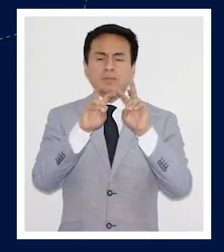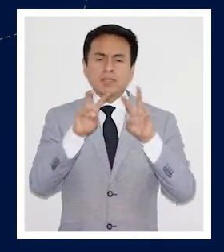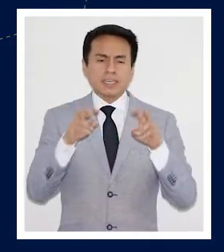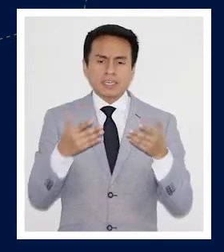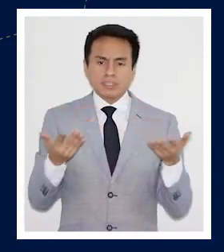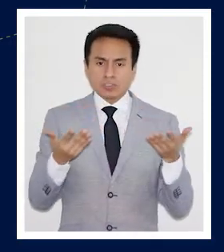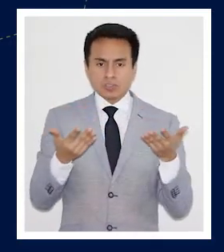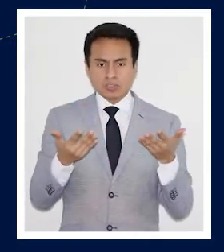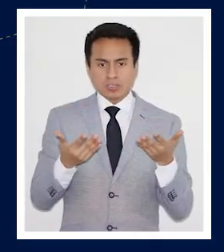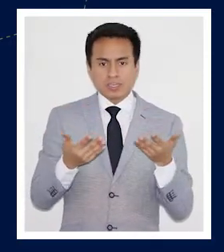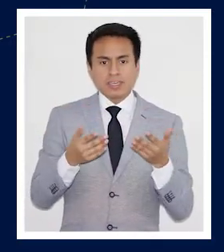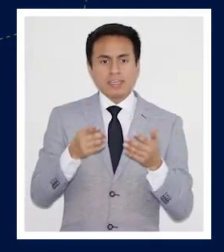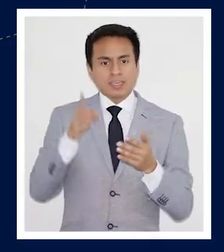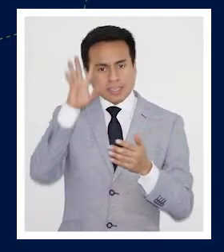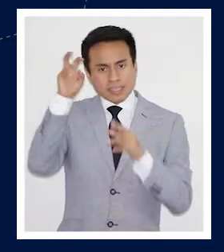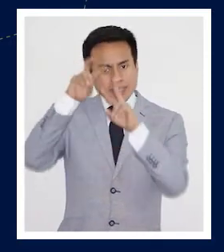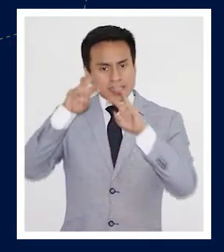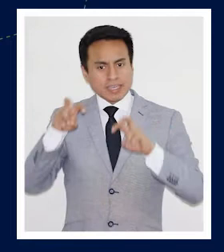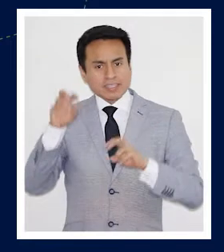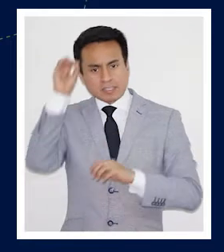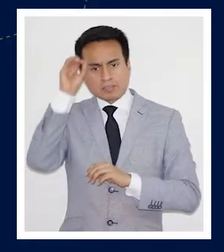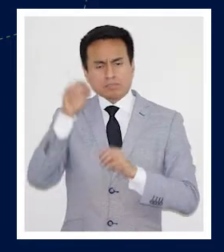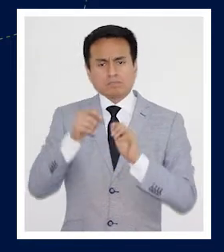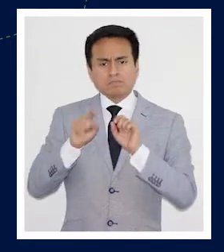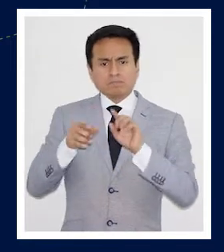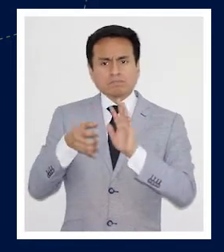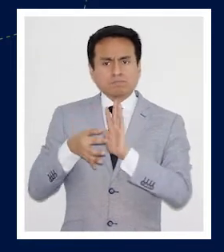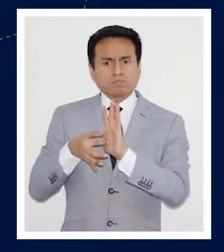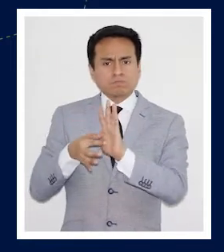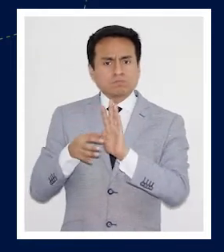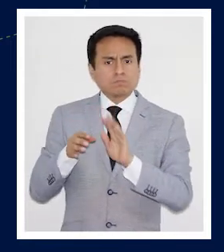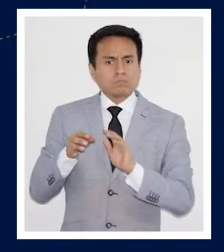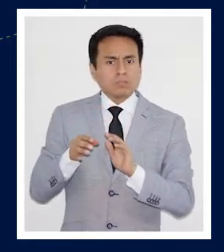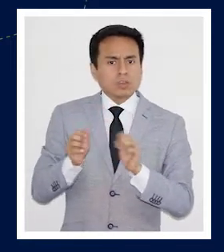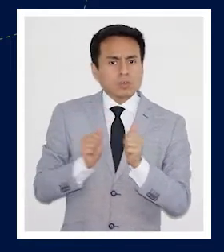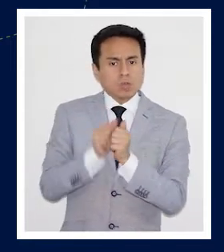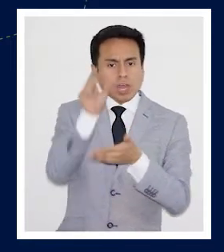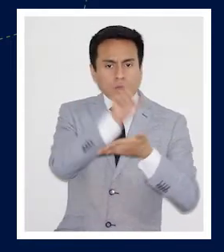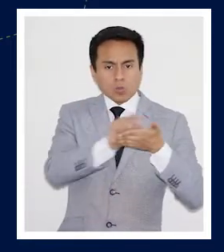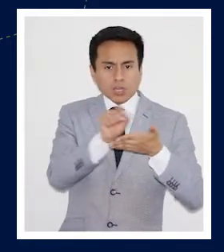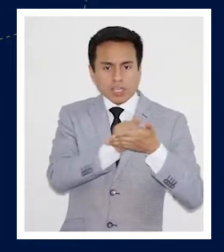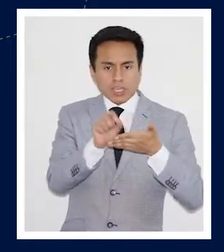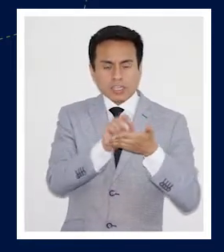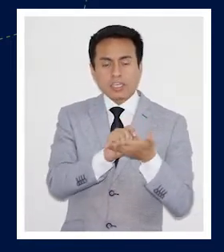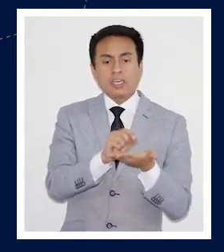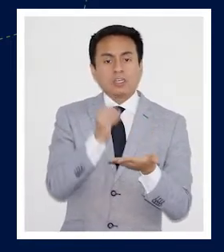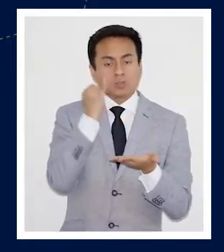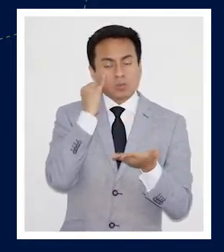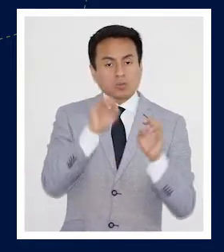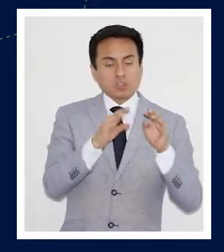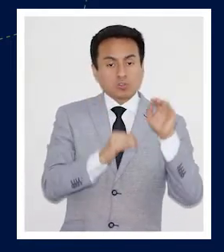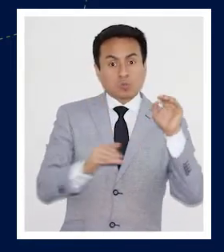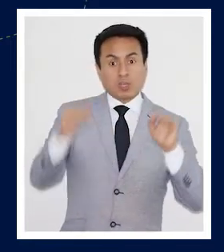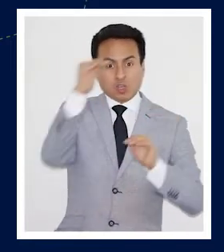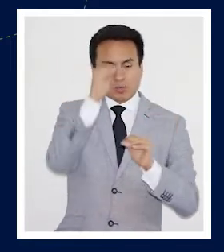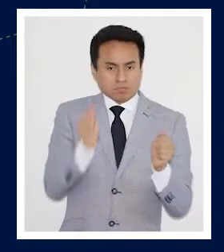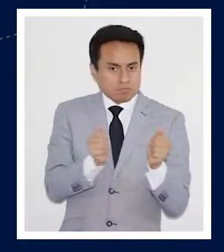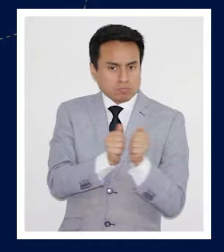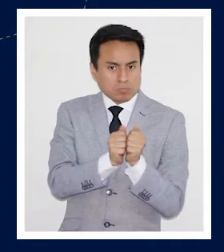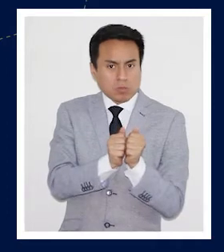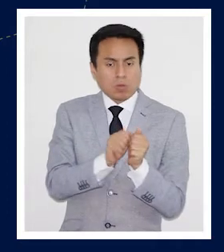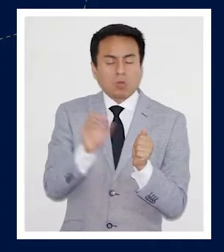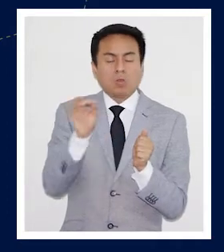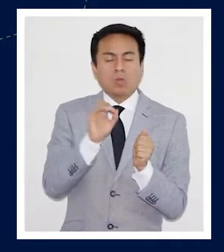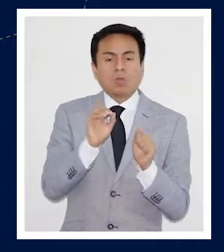En investigación, tesis, coautorías con alguna institución de educación